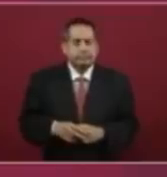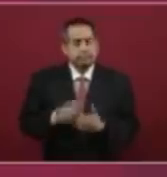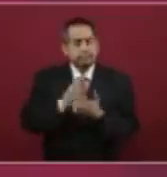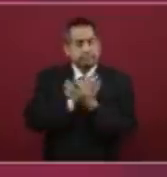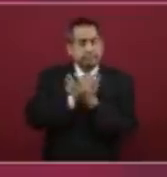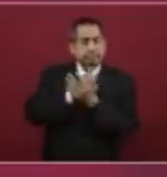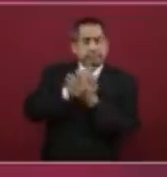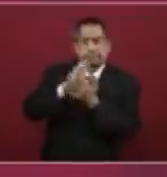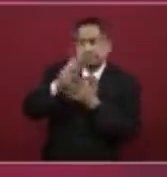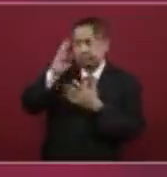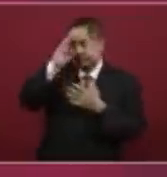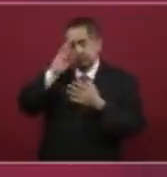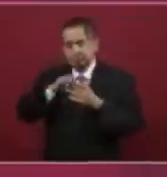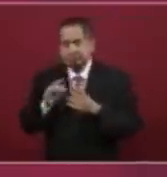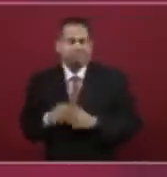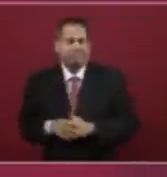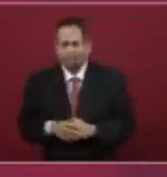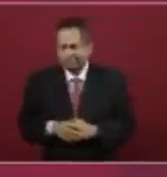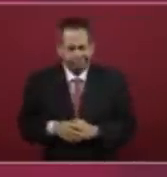extravagancias, sin